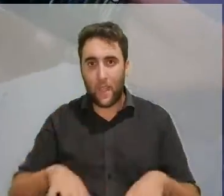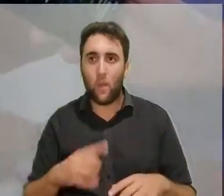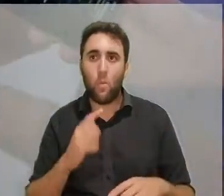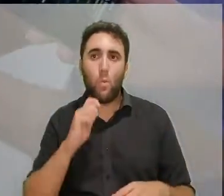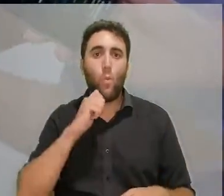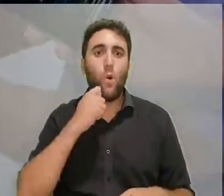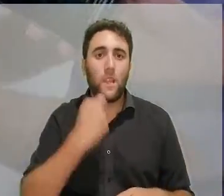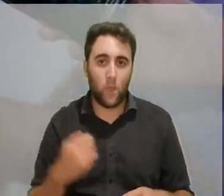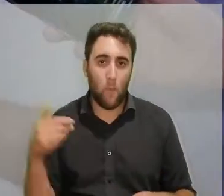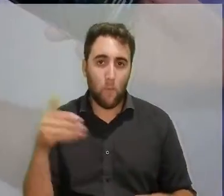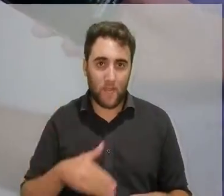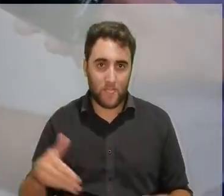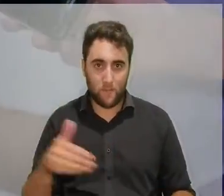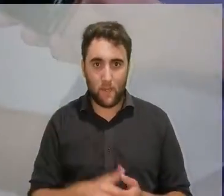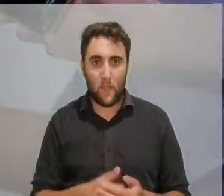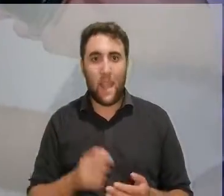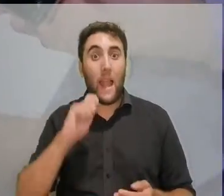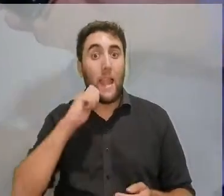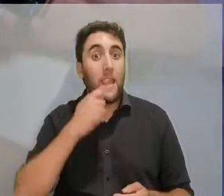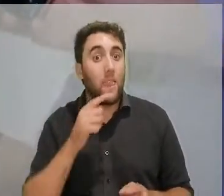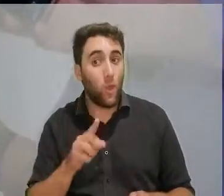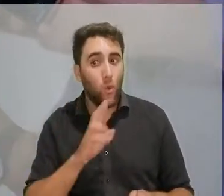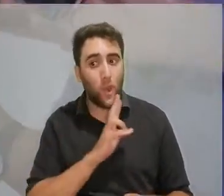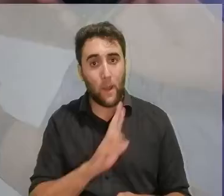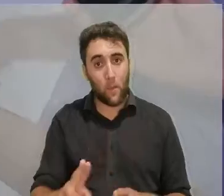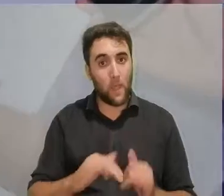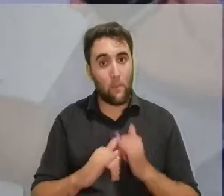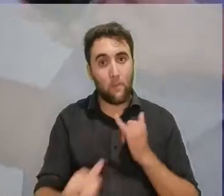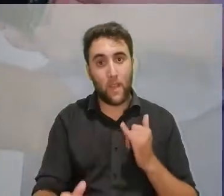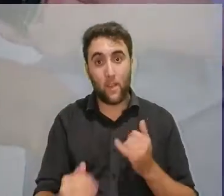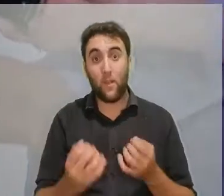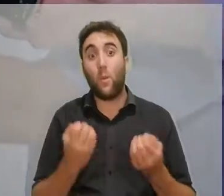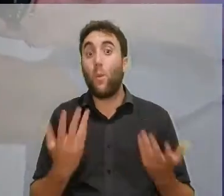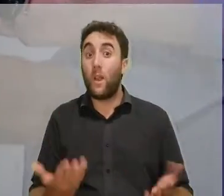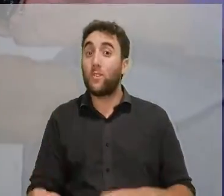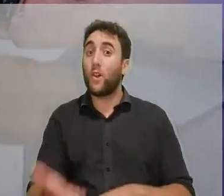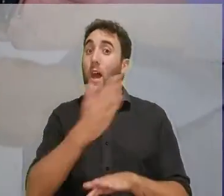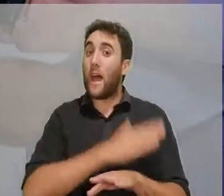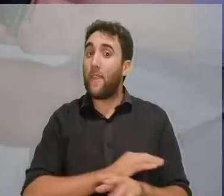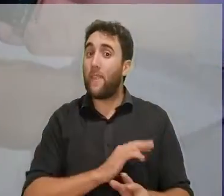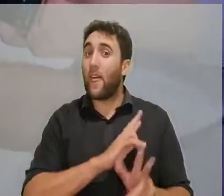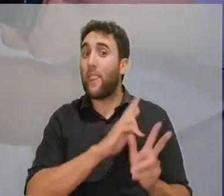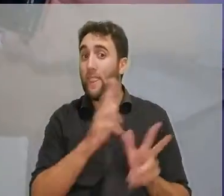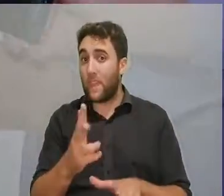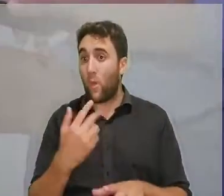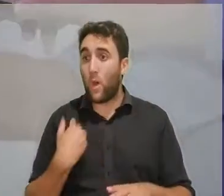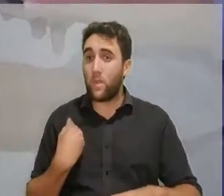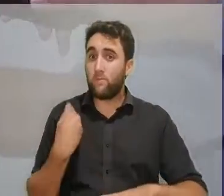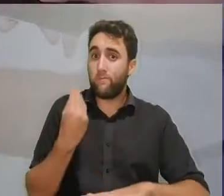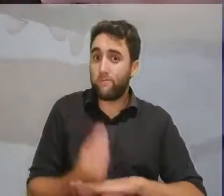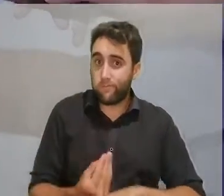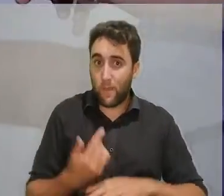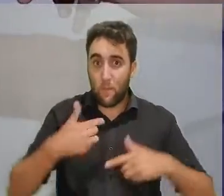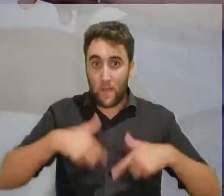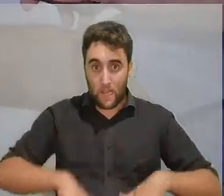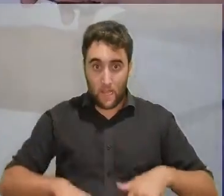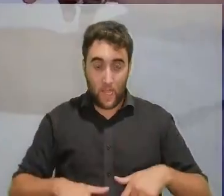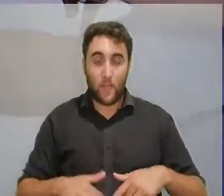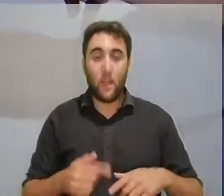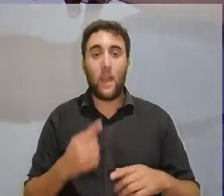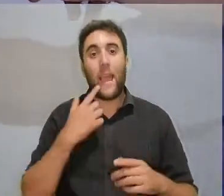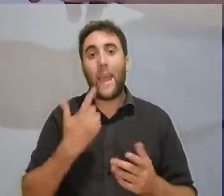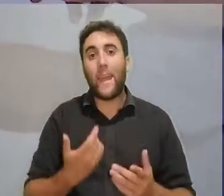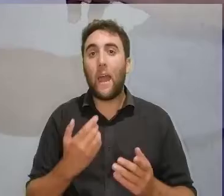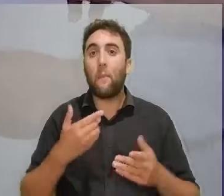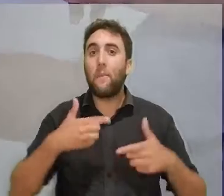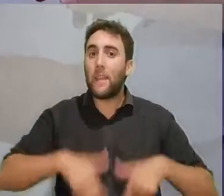Realmente es muy lindo participar de este momento. Y lindo que le contestó el mail. Bueno, yo dije que el ministerio, desde que asumía, quería